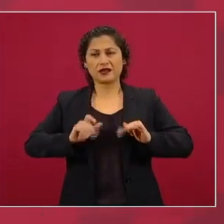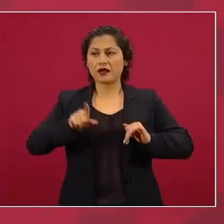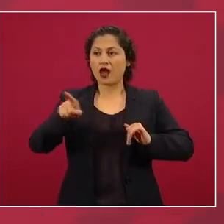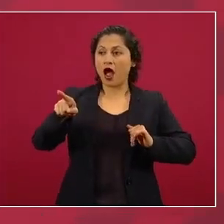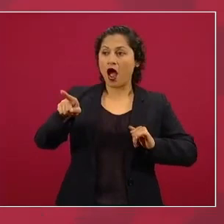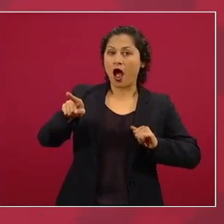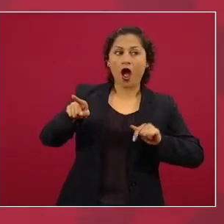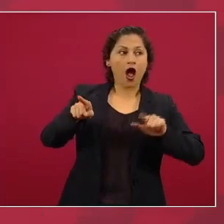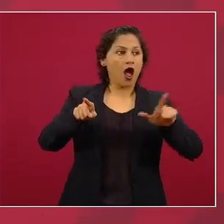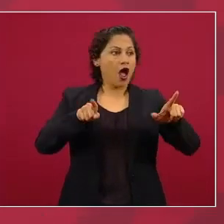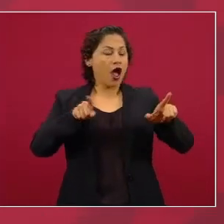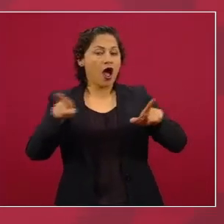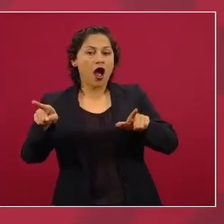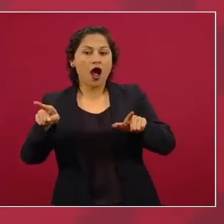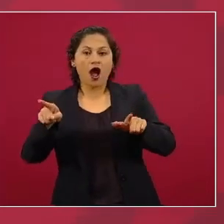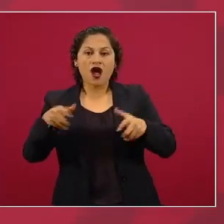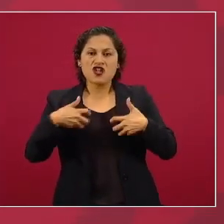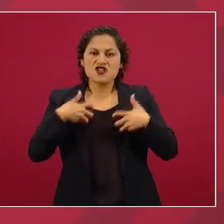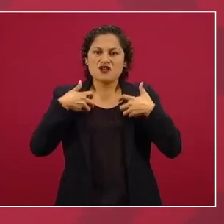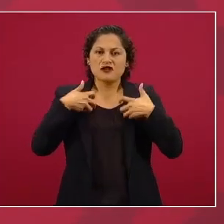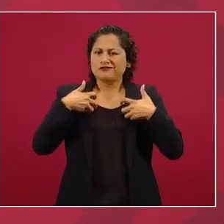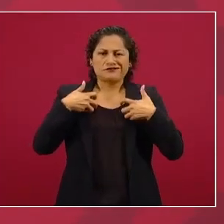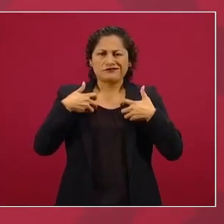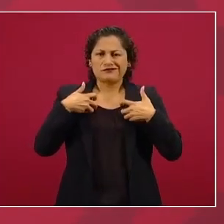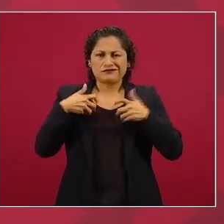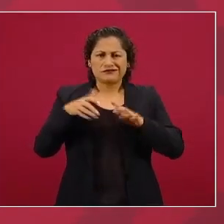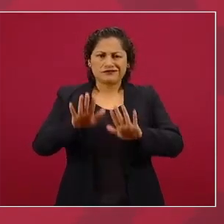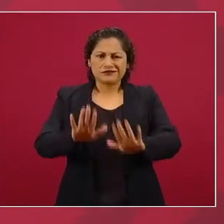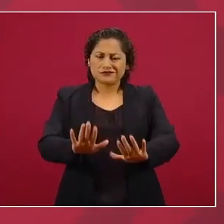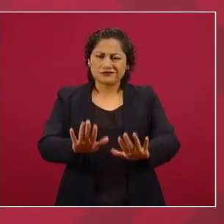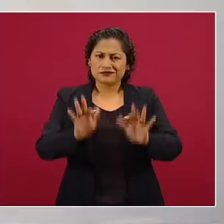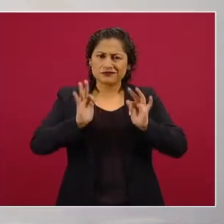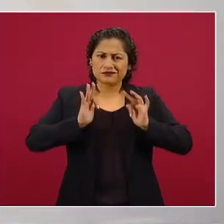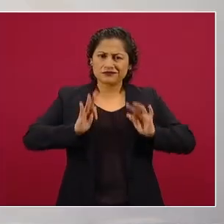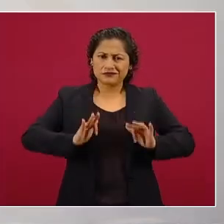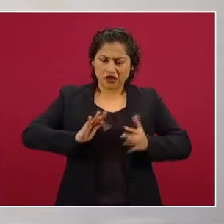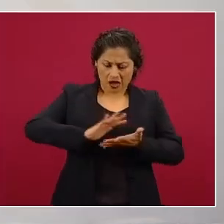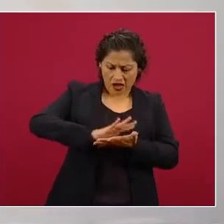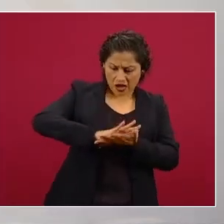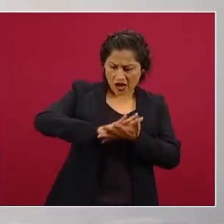seguir avanzando de manera pacífica,